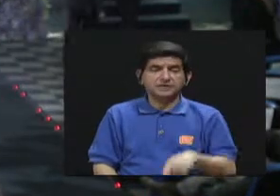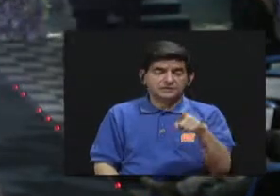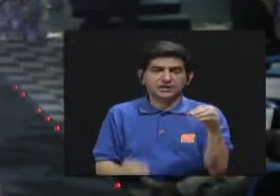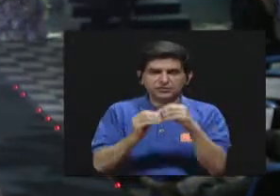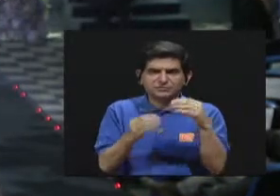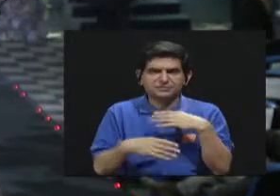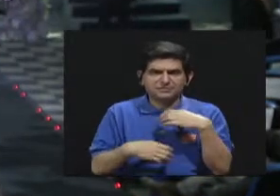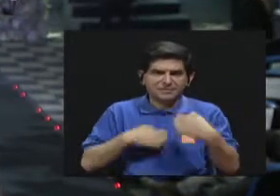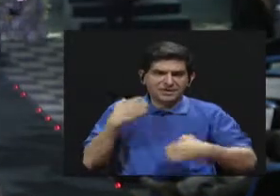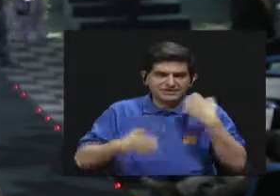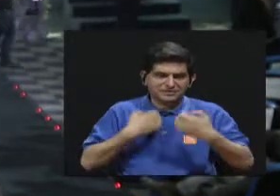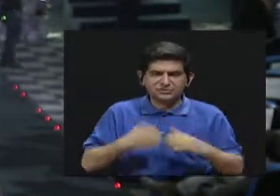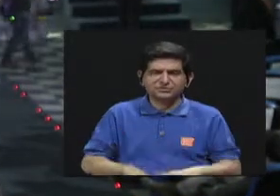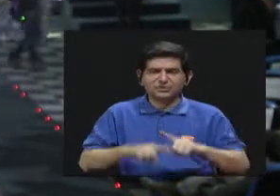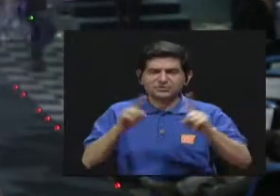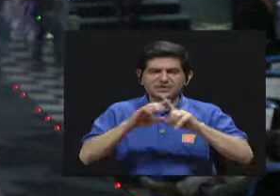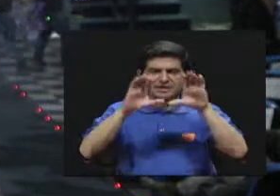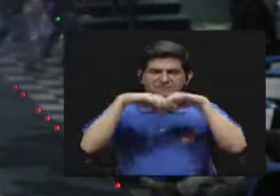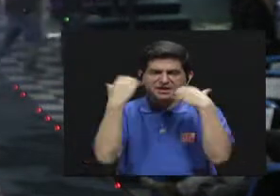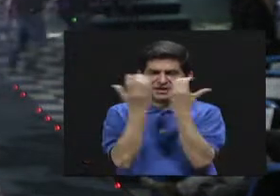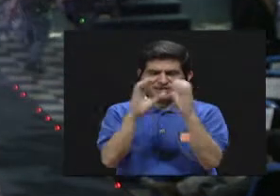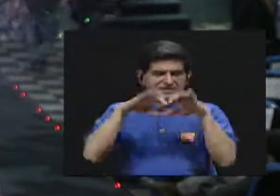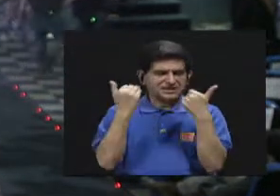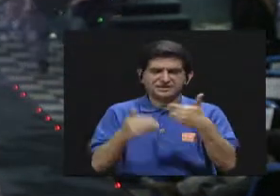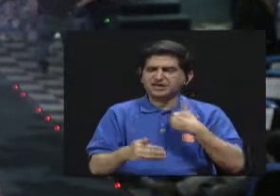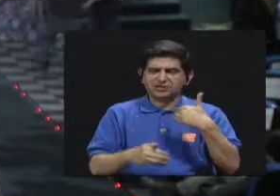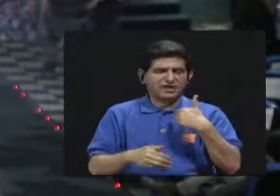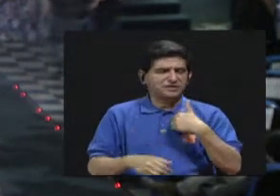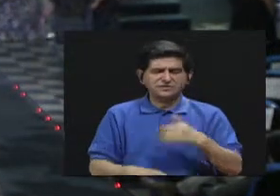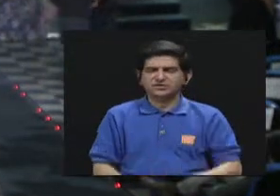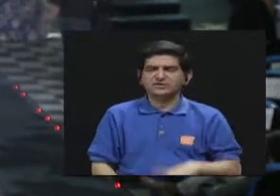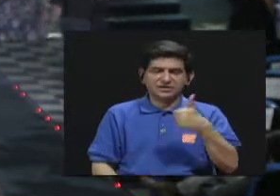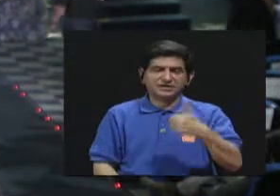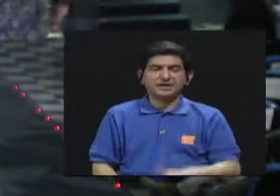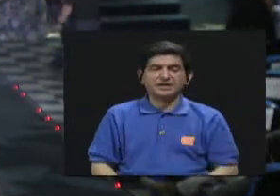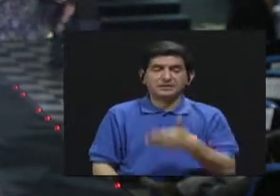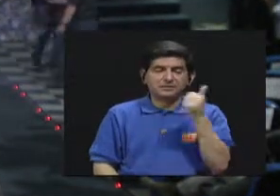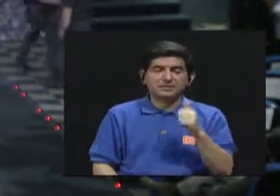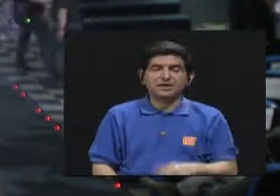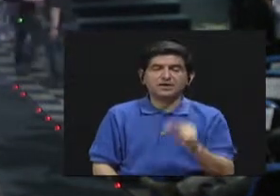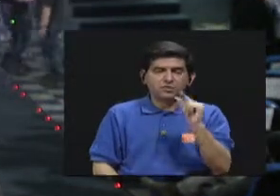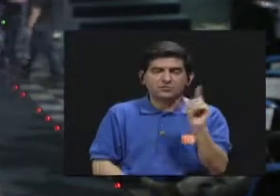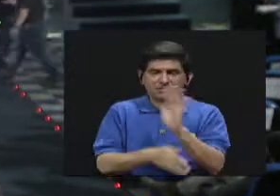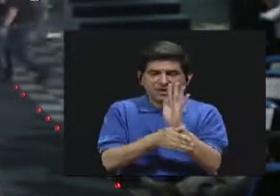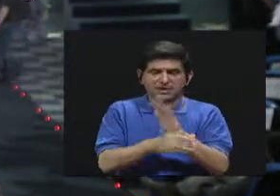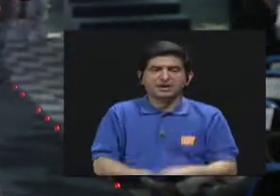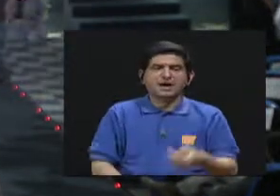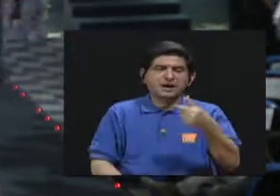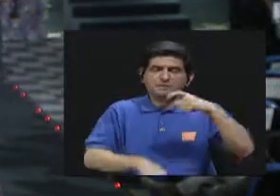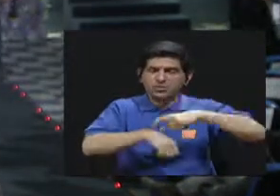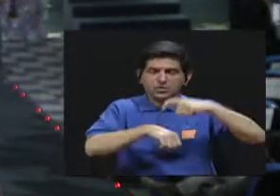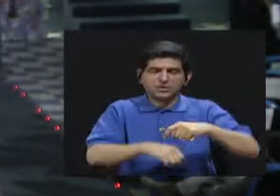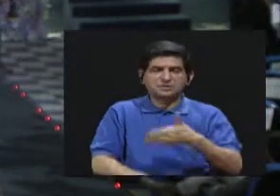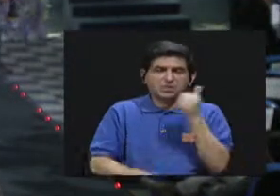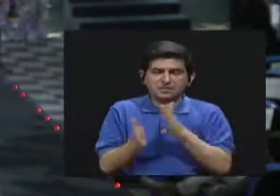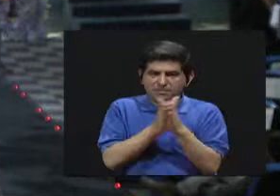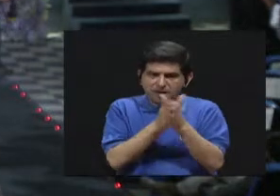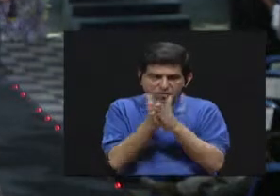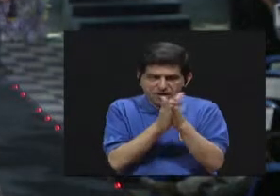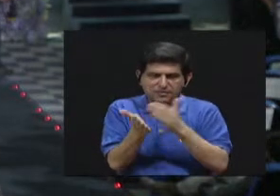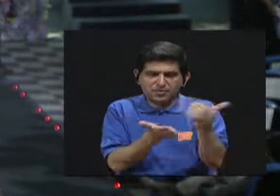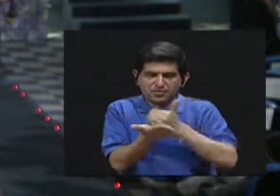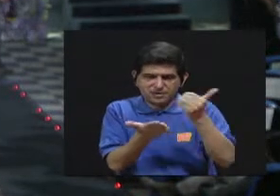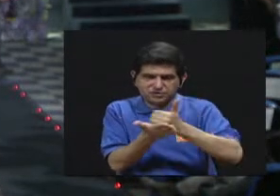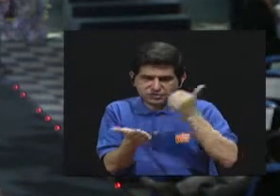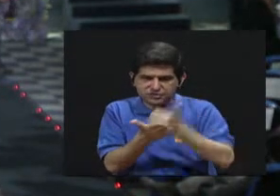más emoción. Las siguientes categorías se declararon desiertas. Mejor actuación cortometraje, cortos de tiempo. Mejor aprovechamiento